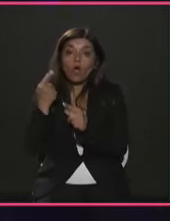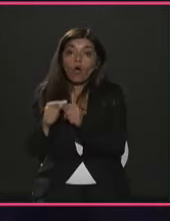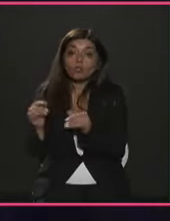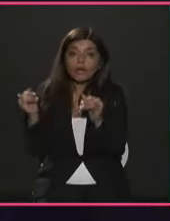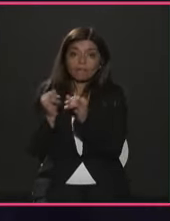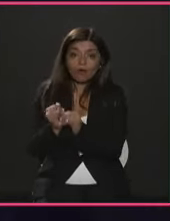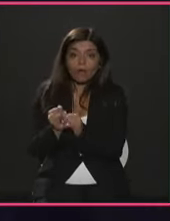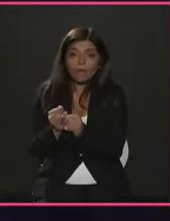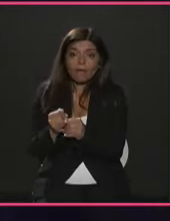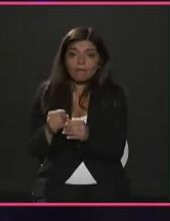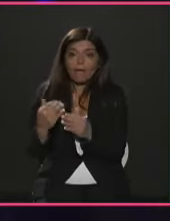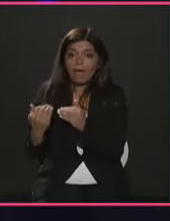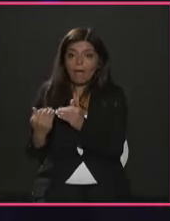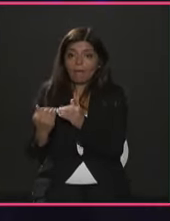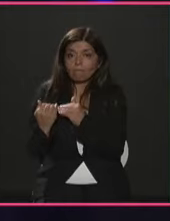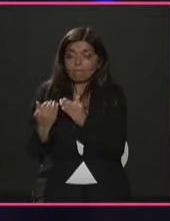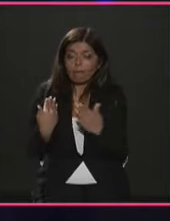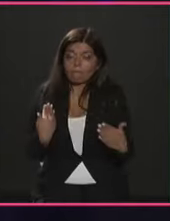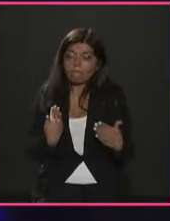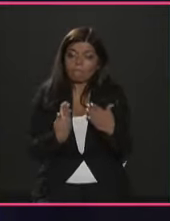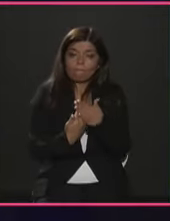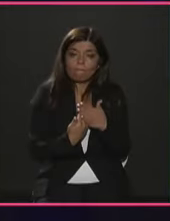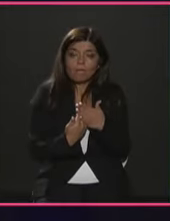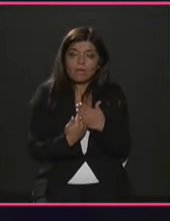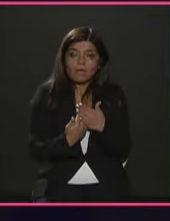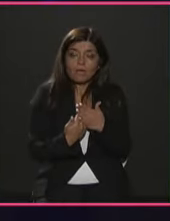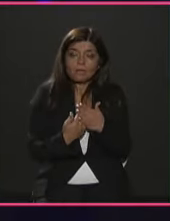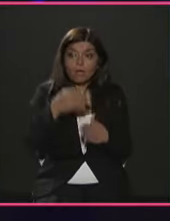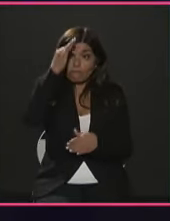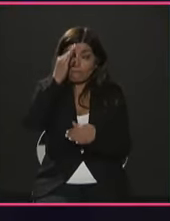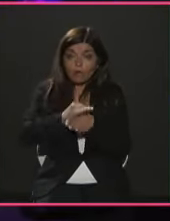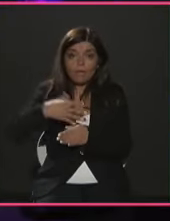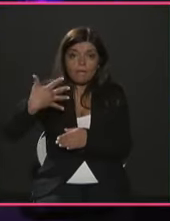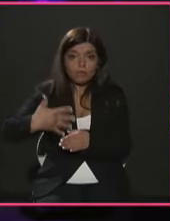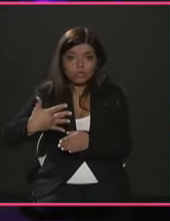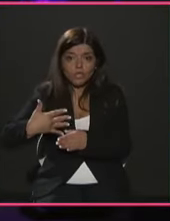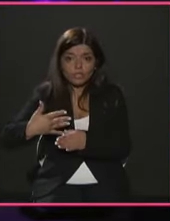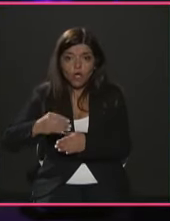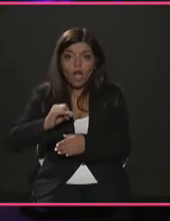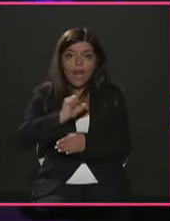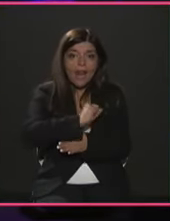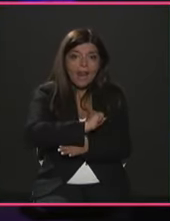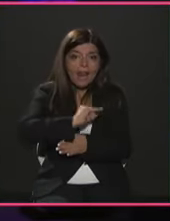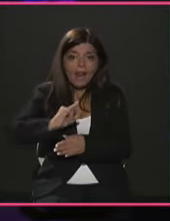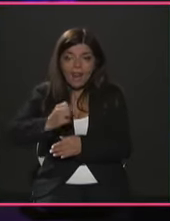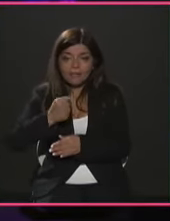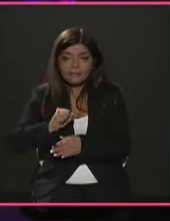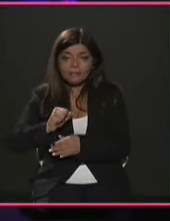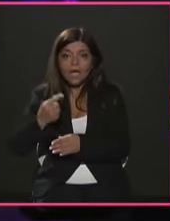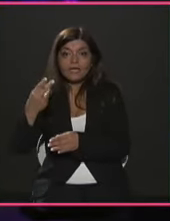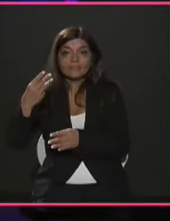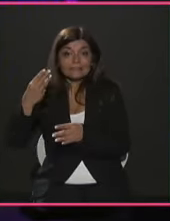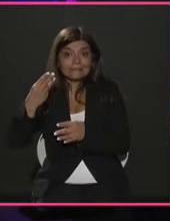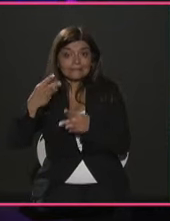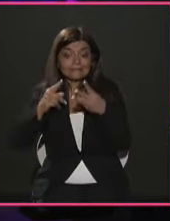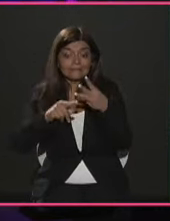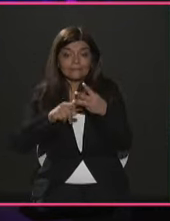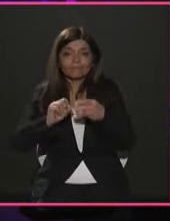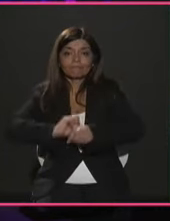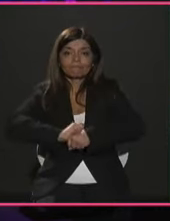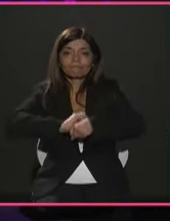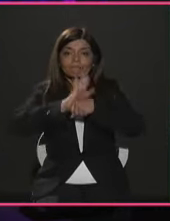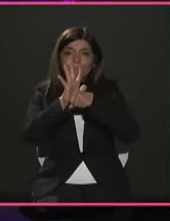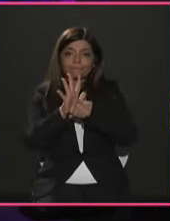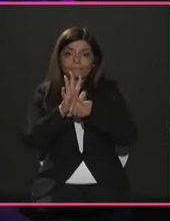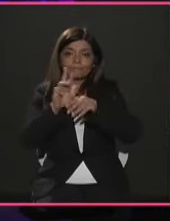manera digamos de apoyarse en una enfermedad que es muy importante y tercero la covid-19